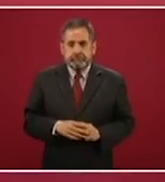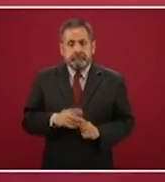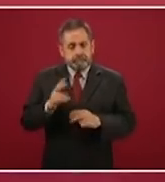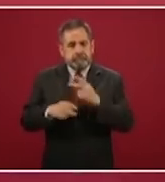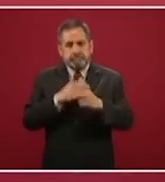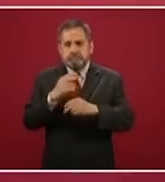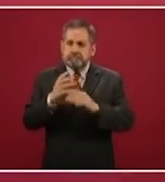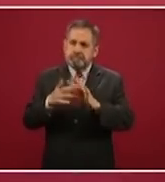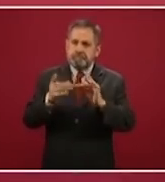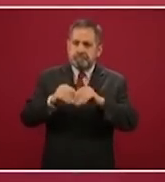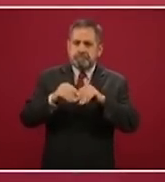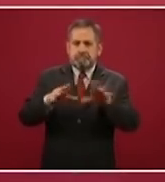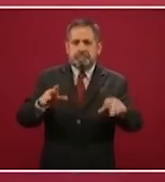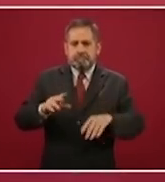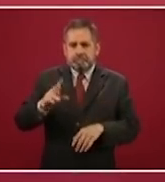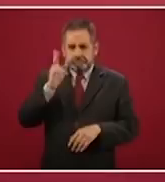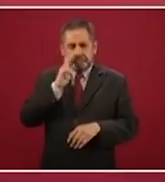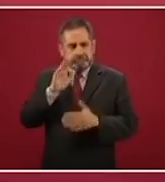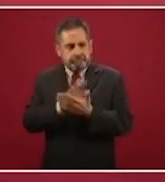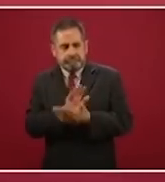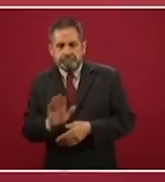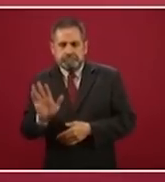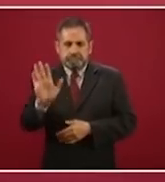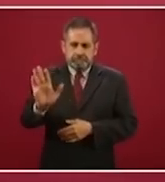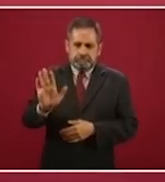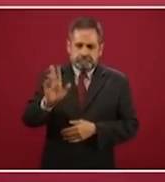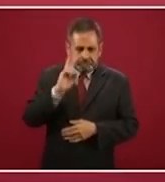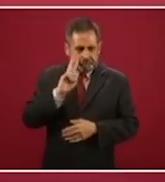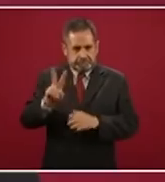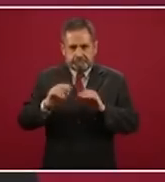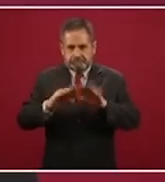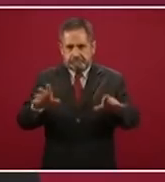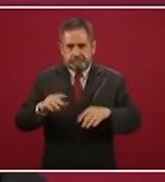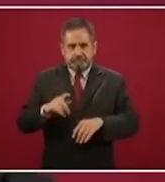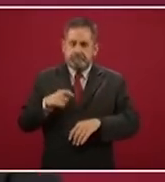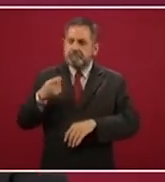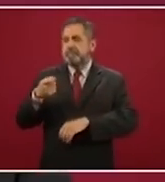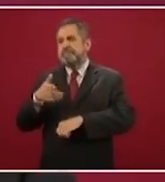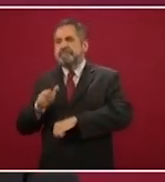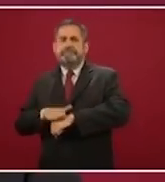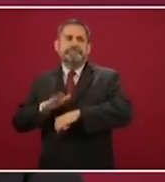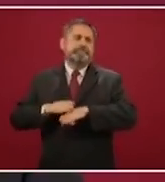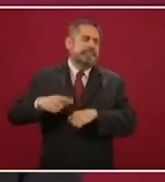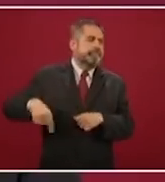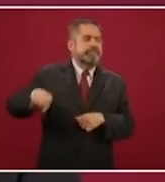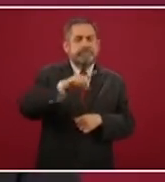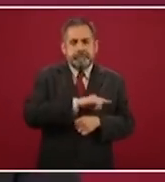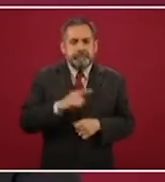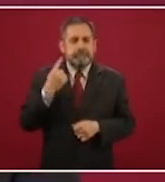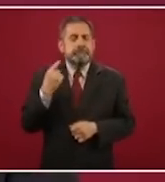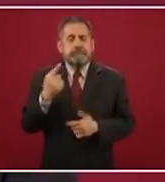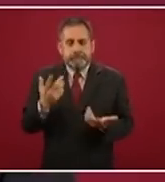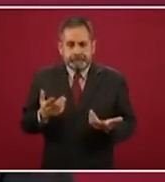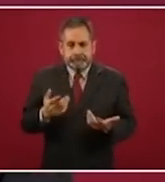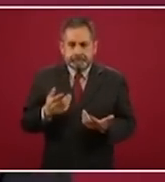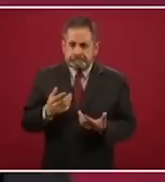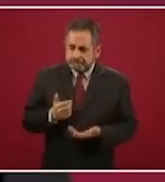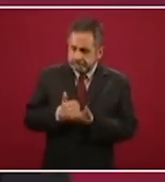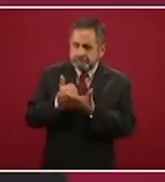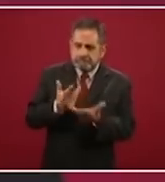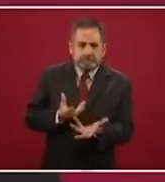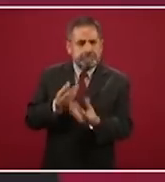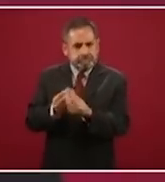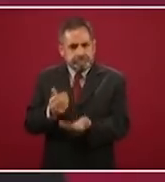vamos a probarlo, a demostrarlo. Y llamamos, pues, a todos a que contribuyan,